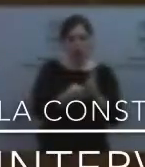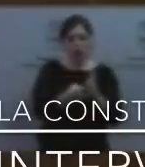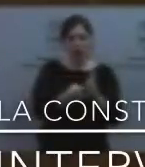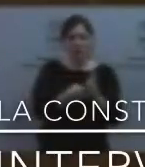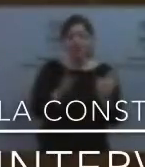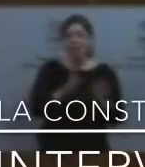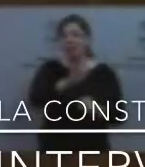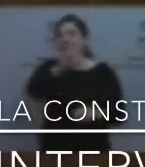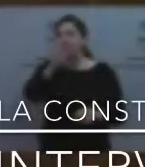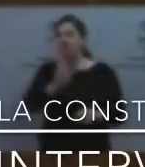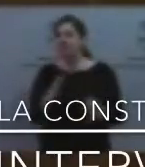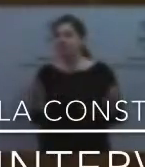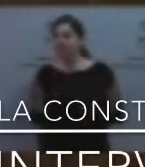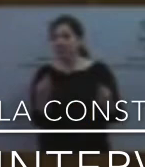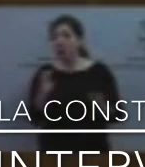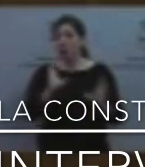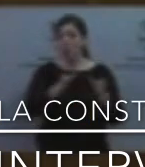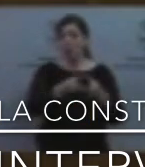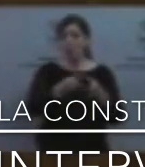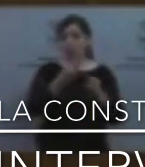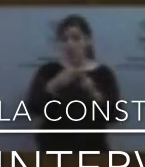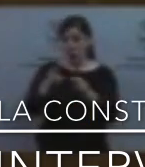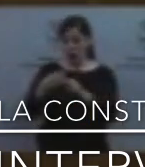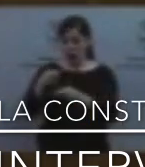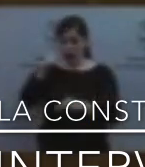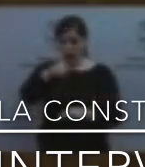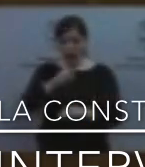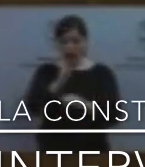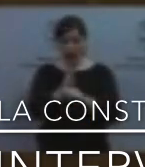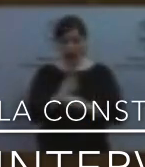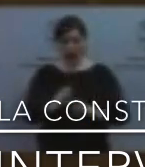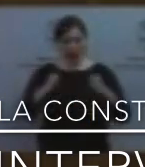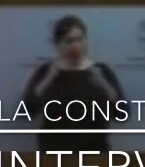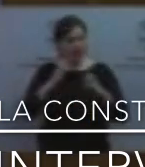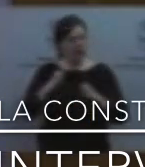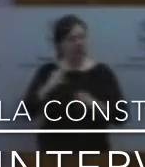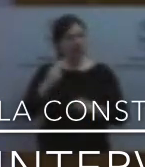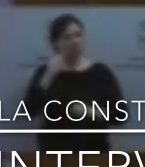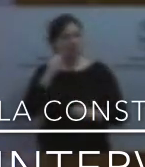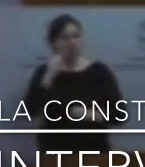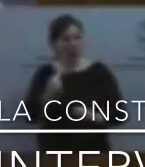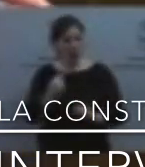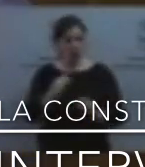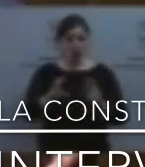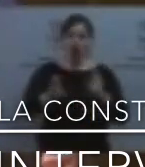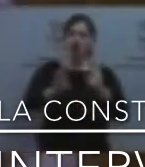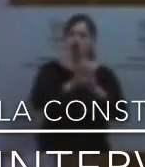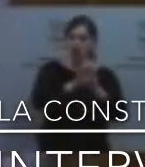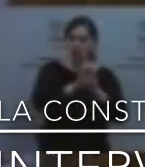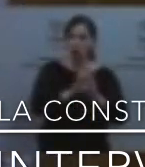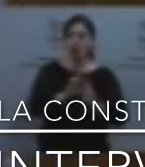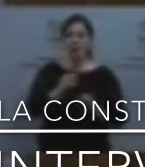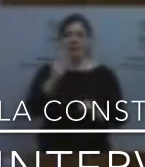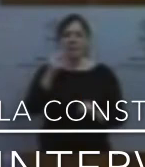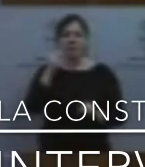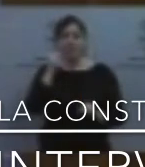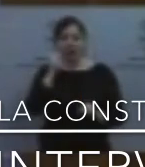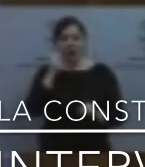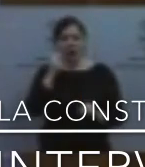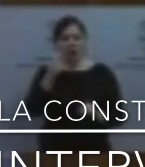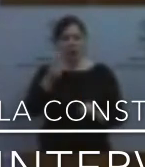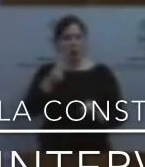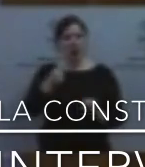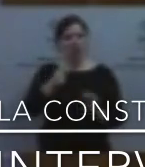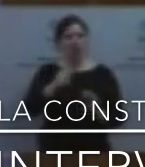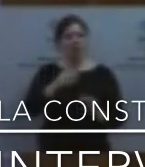Cámara que tienen miedo a la Constitución, que tienen miedo a nuestro ordenamiento jurídico, que no quieren explorar las